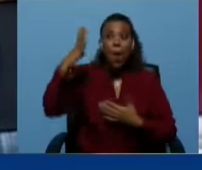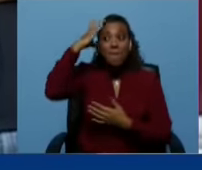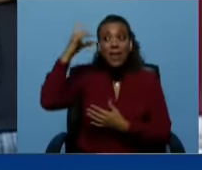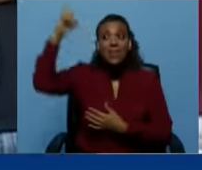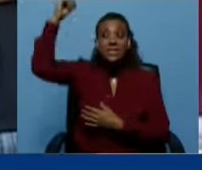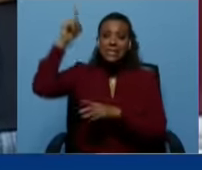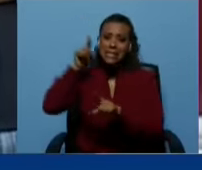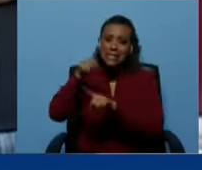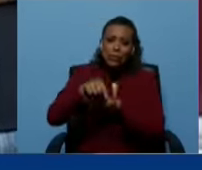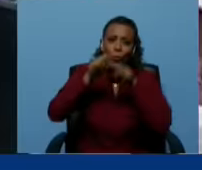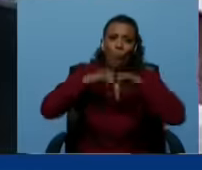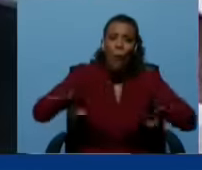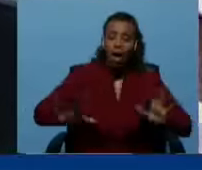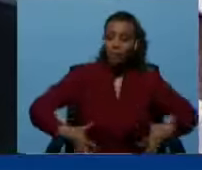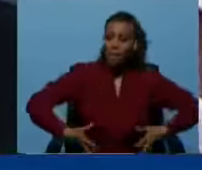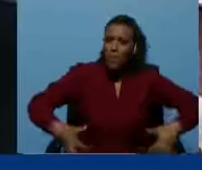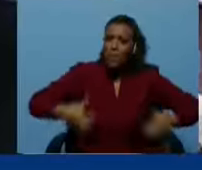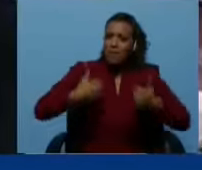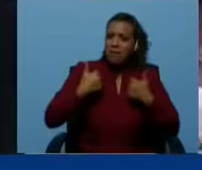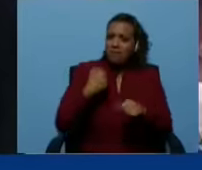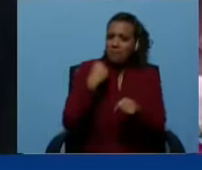de trabajo, de prosperidad.